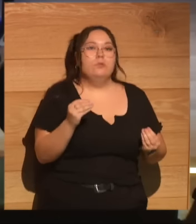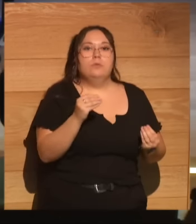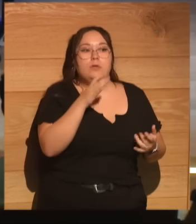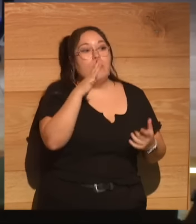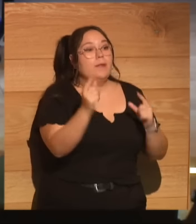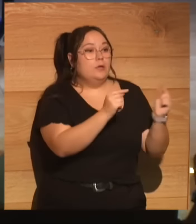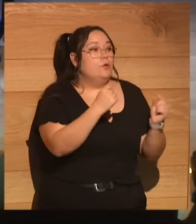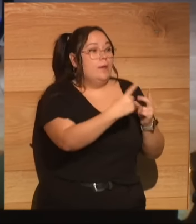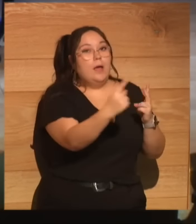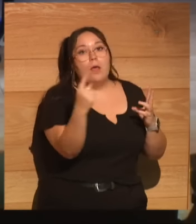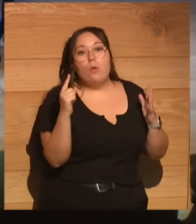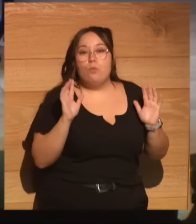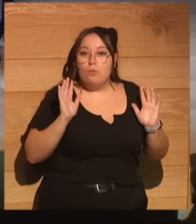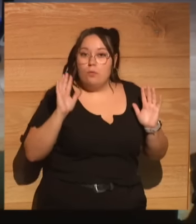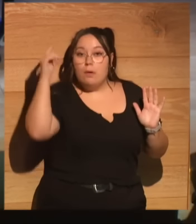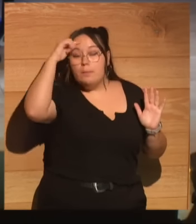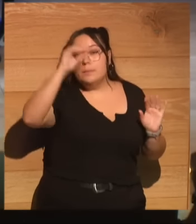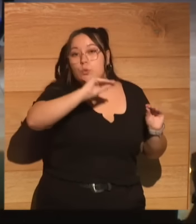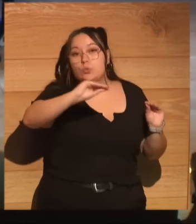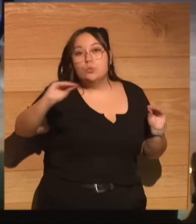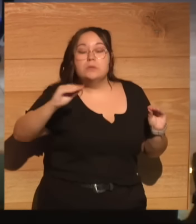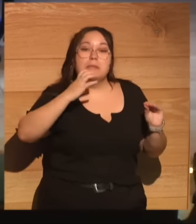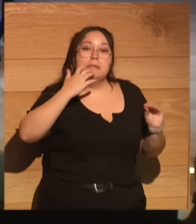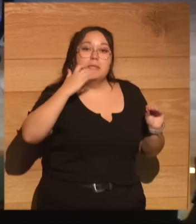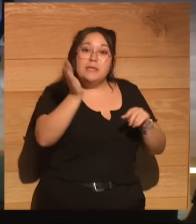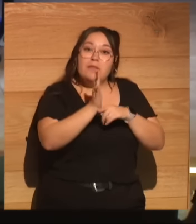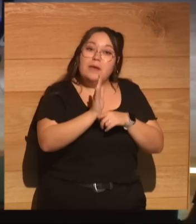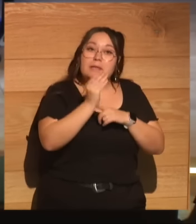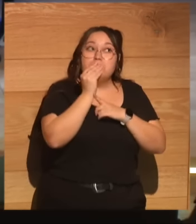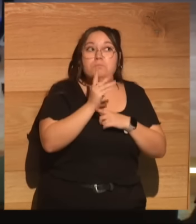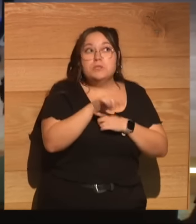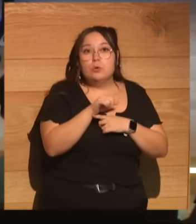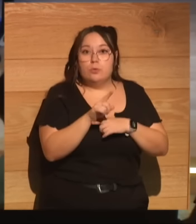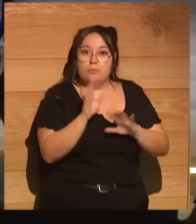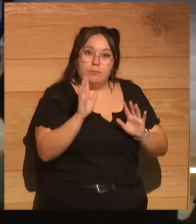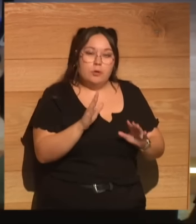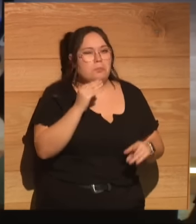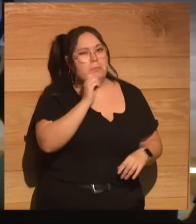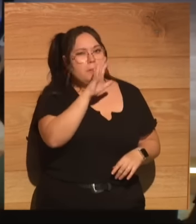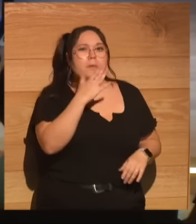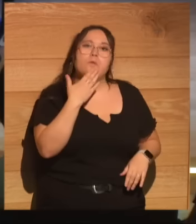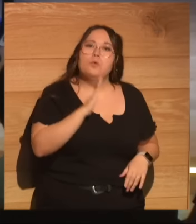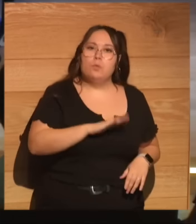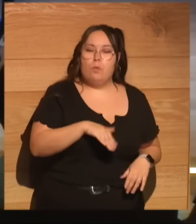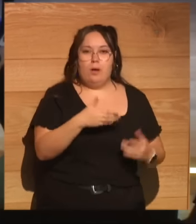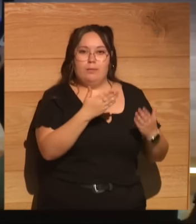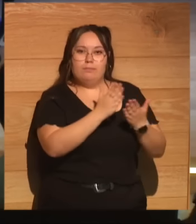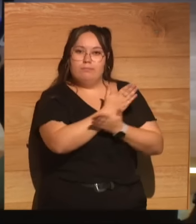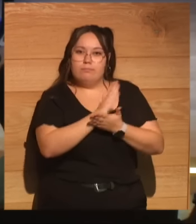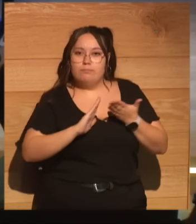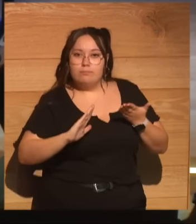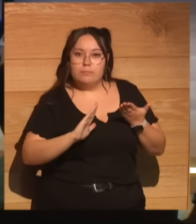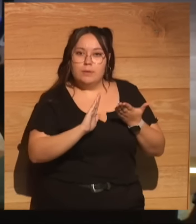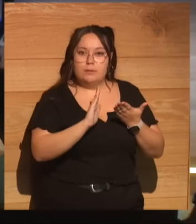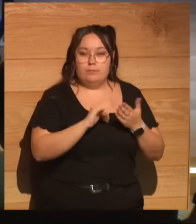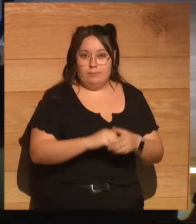discusión en cada uno, en la mente de cada uno, de si es un gran cineasta o no. Pero me parece muy guay que hayamos dividido en este caso estas